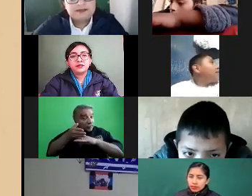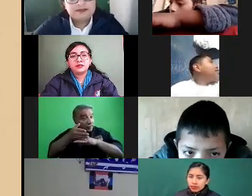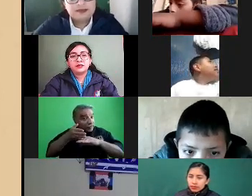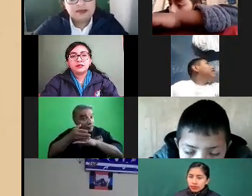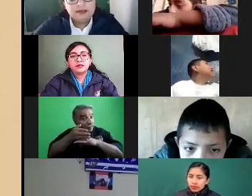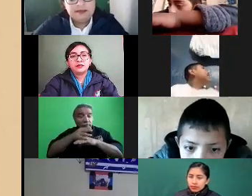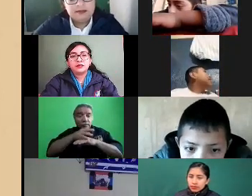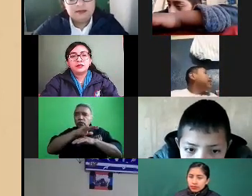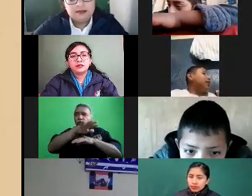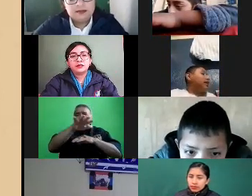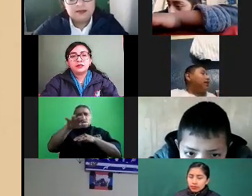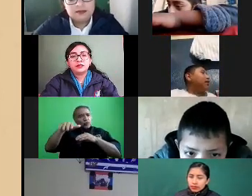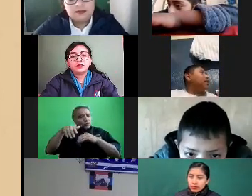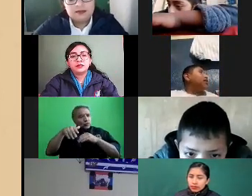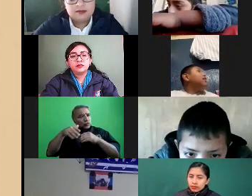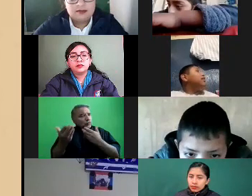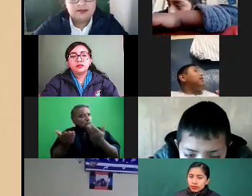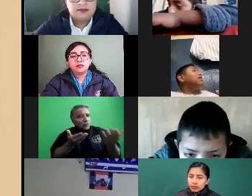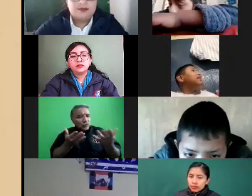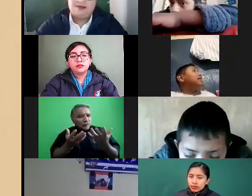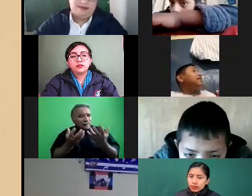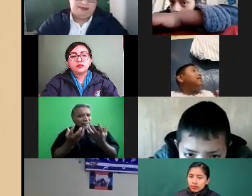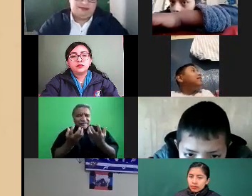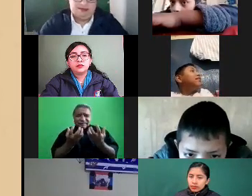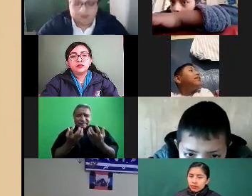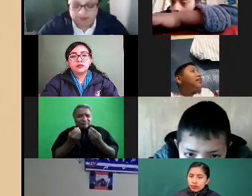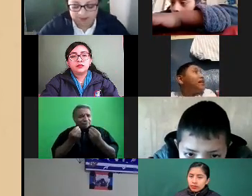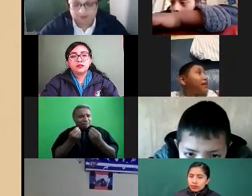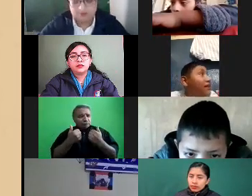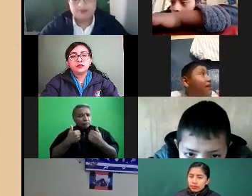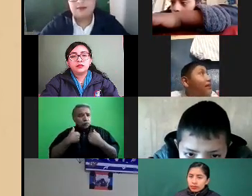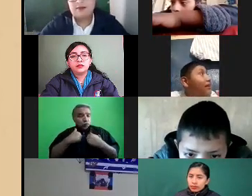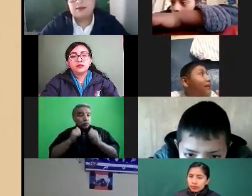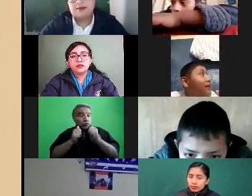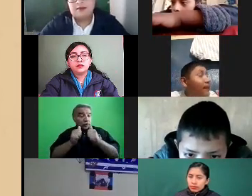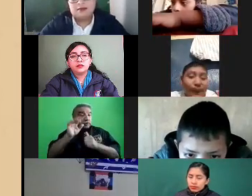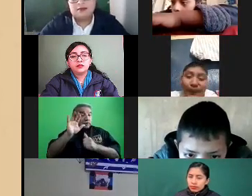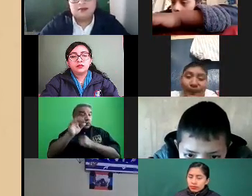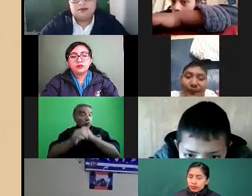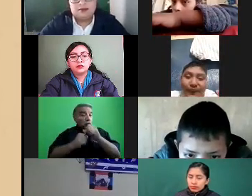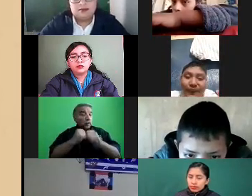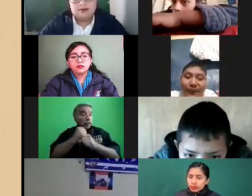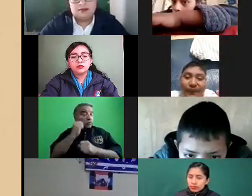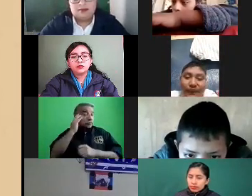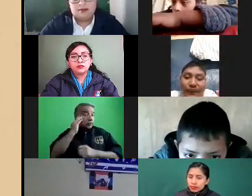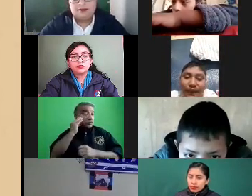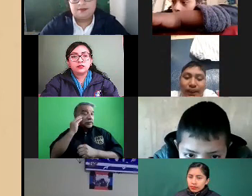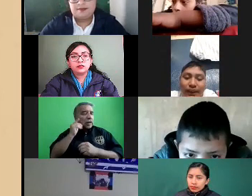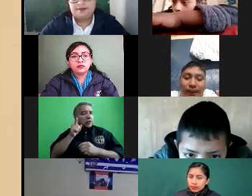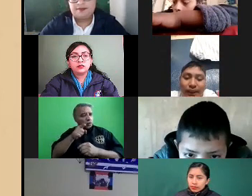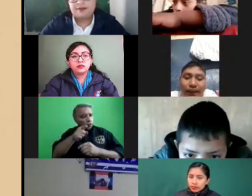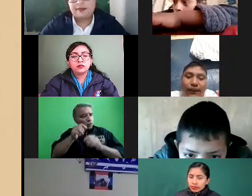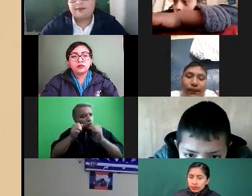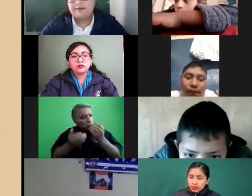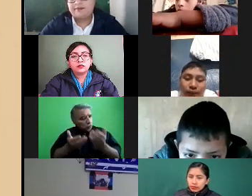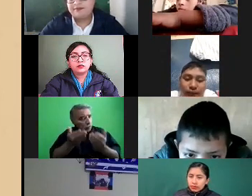ayudado a bastantes. También en su trabajo en la carpintería, él les ha enseñado. Hay varias personas que lo